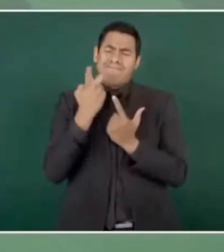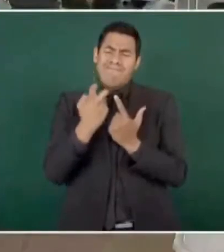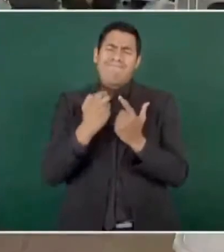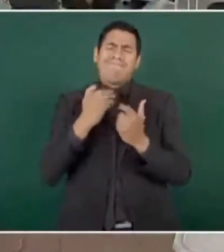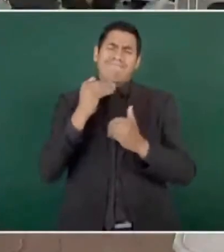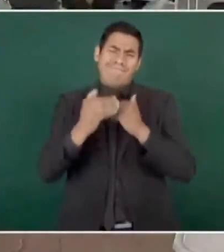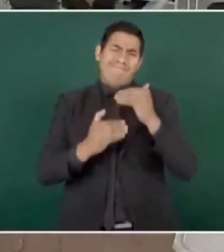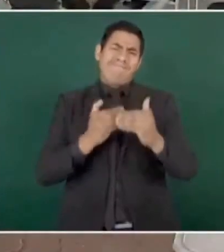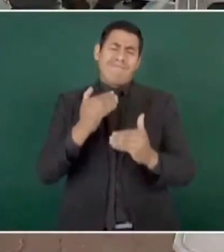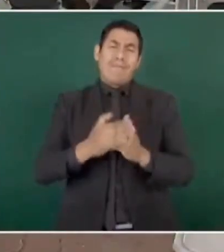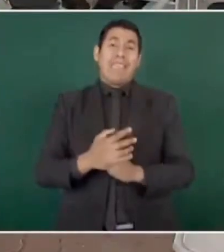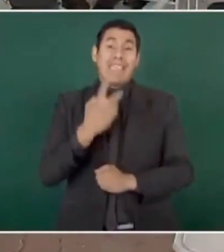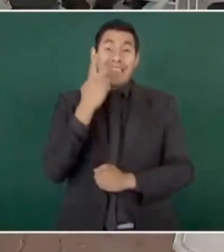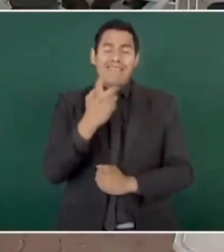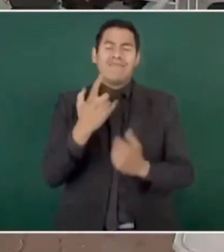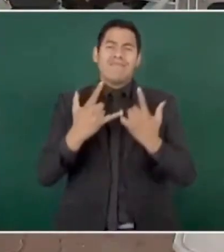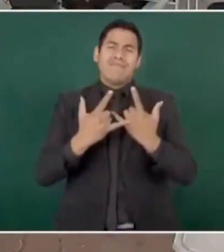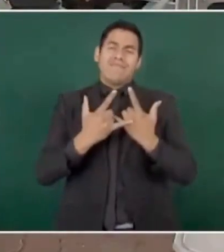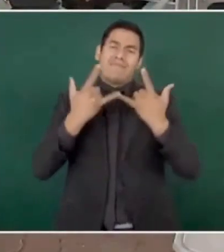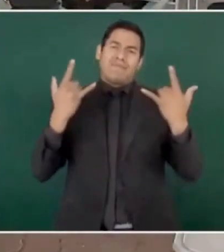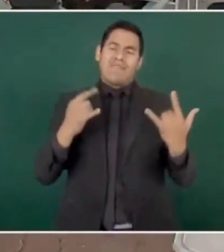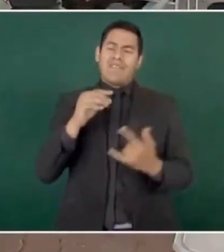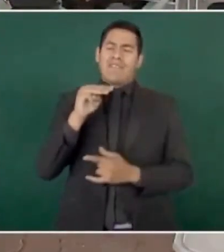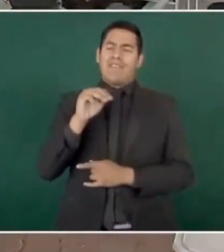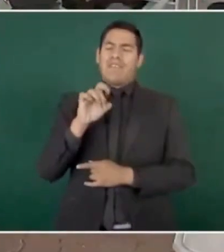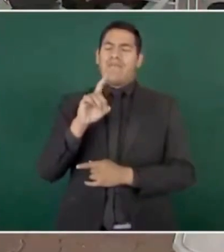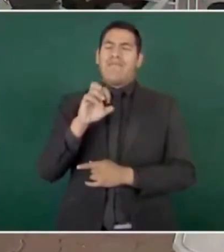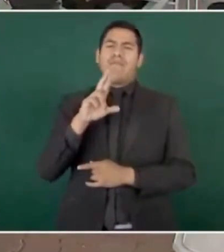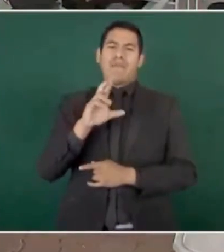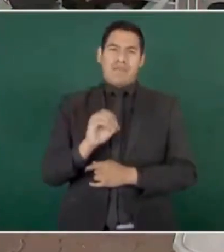Esto es Madero. Mañana